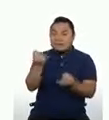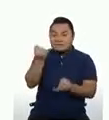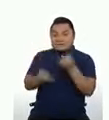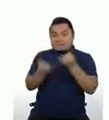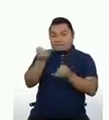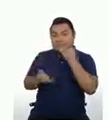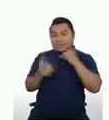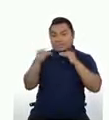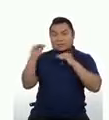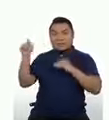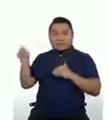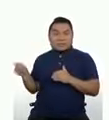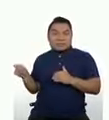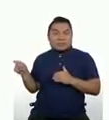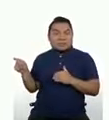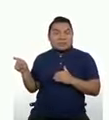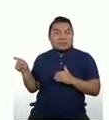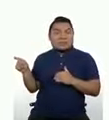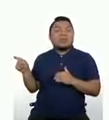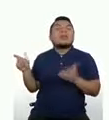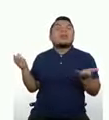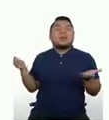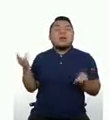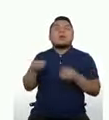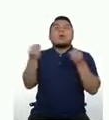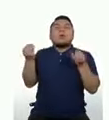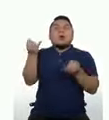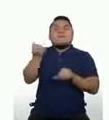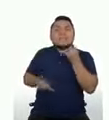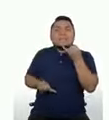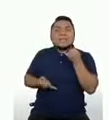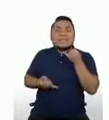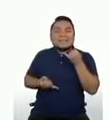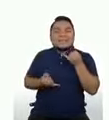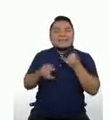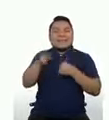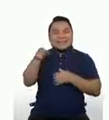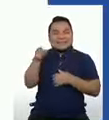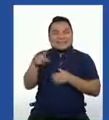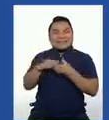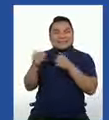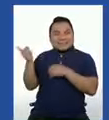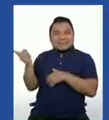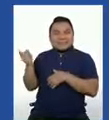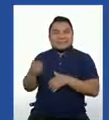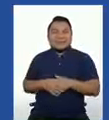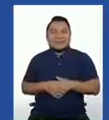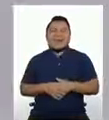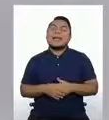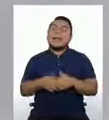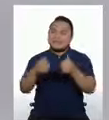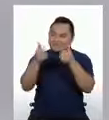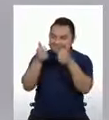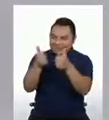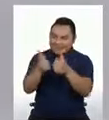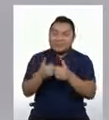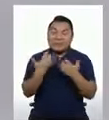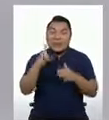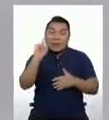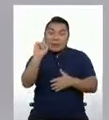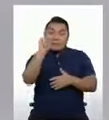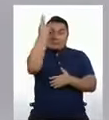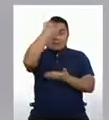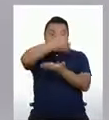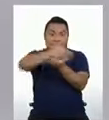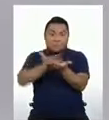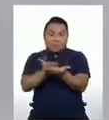Desenlace. ¿Cómo finalizó la historia? Muy bien, Patti. Ya tenemos la primera parte del